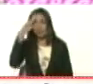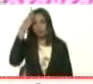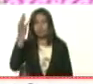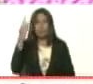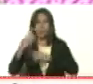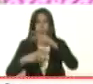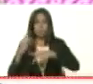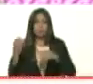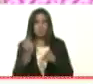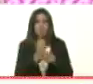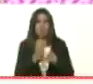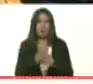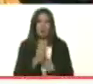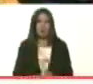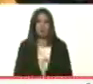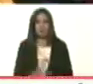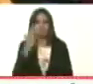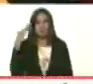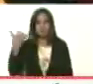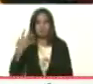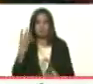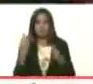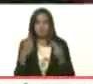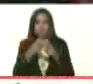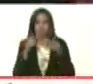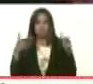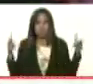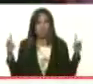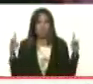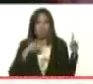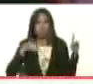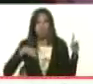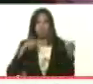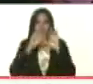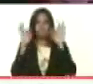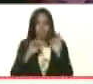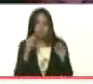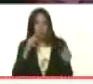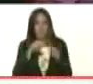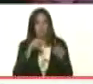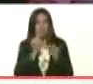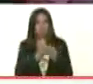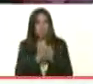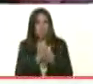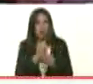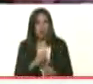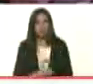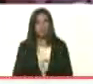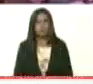de Trabajadores. Naguará. Sería nuestro modelo de gestión socialista, ¿ves?